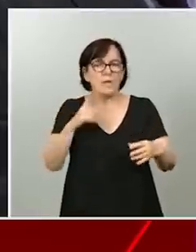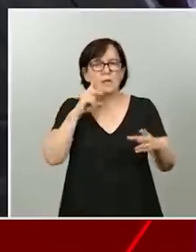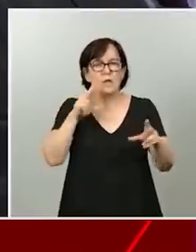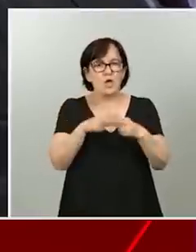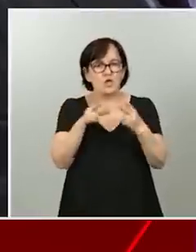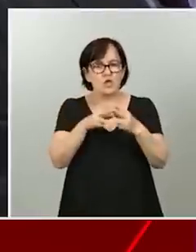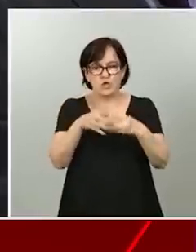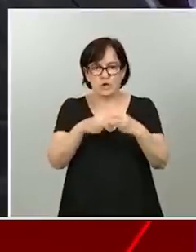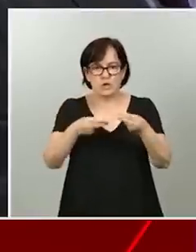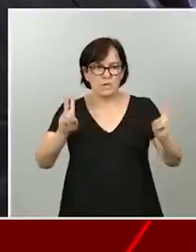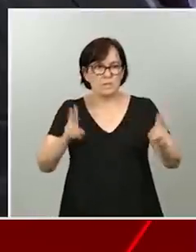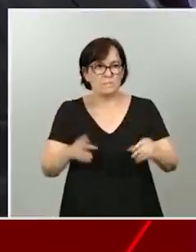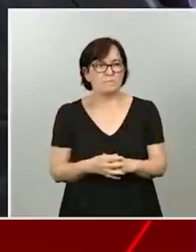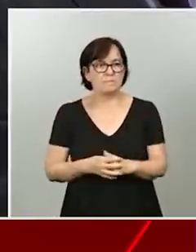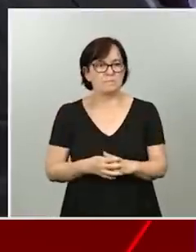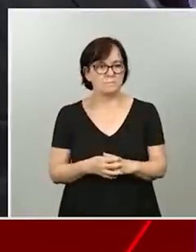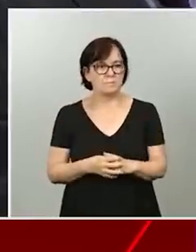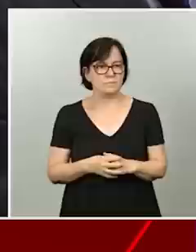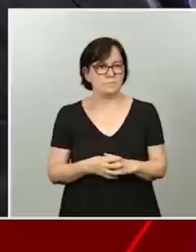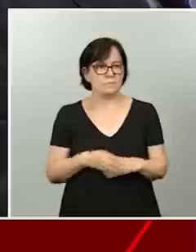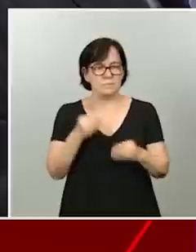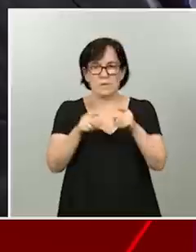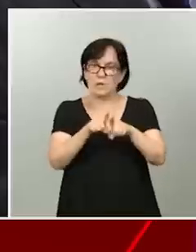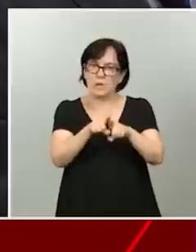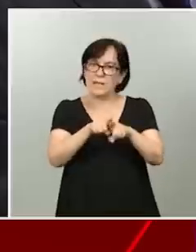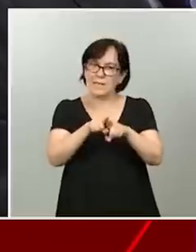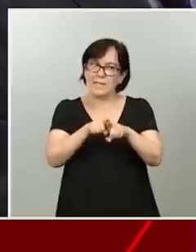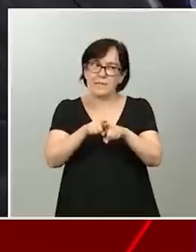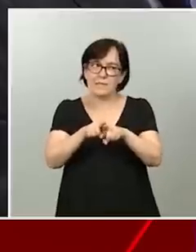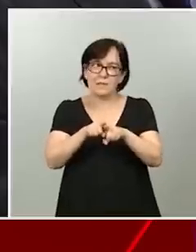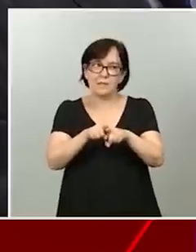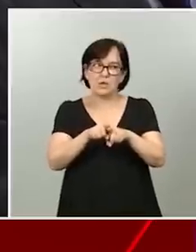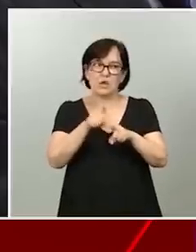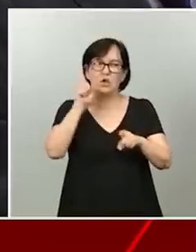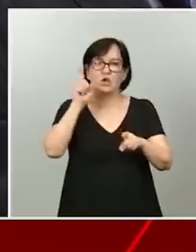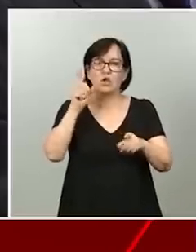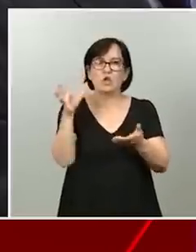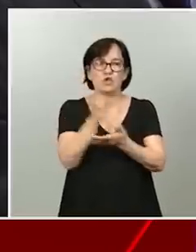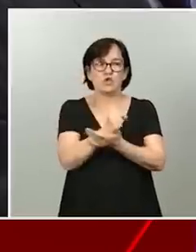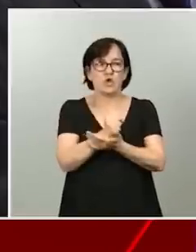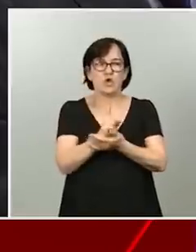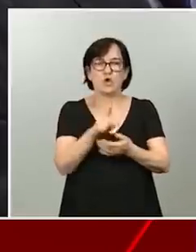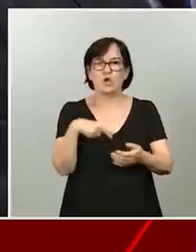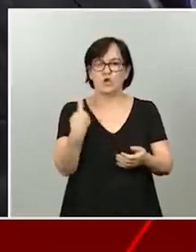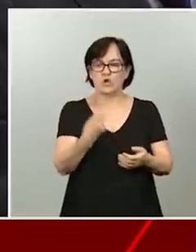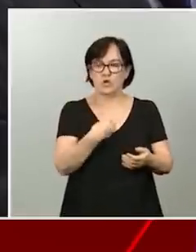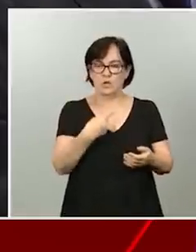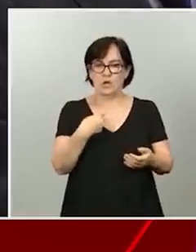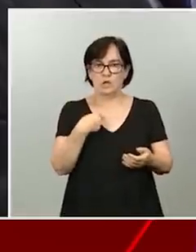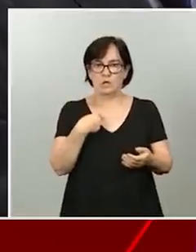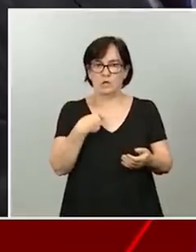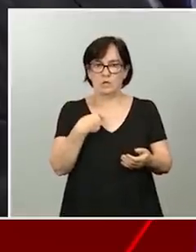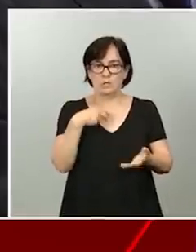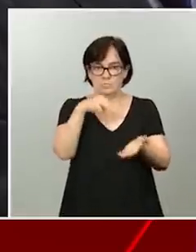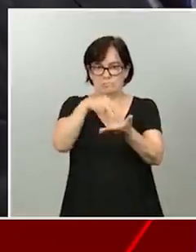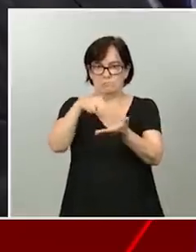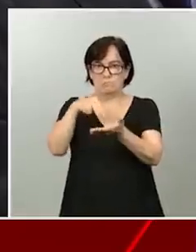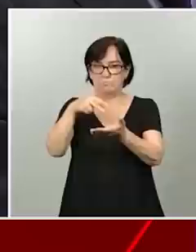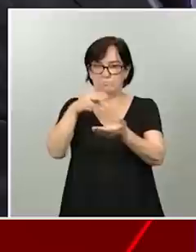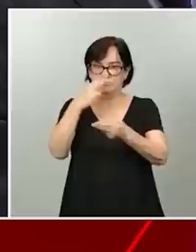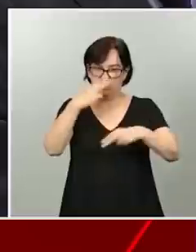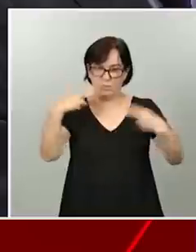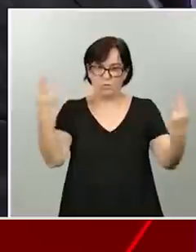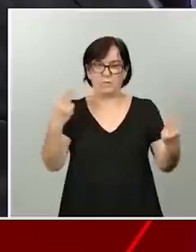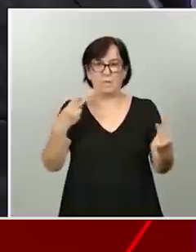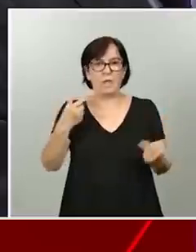hecho estaban instando un registro del periódico, que vinieran directamente a buscar no sé qué con el objetivo de cerrar el periódico. Por lo